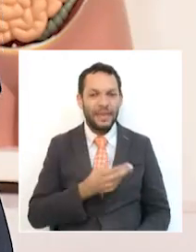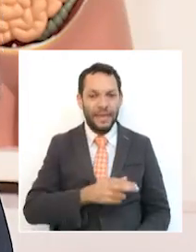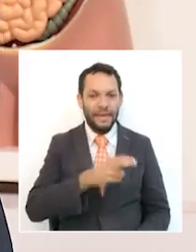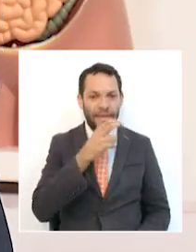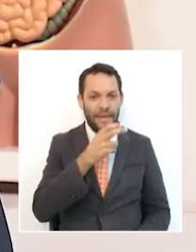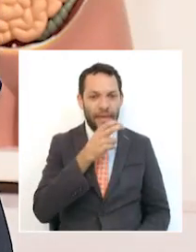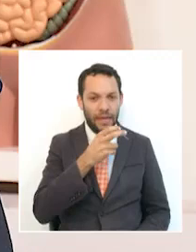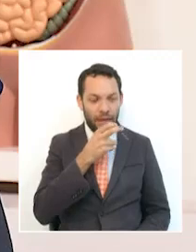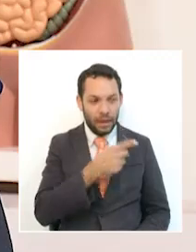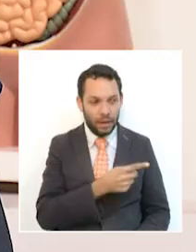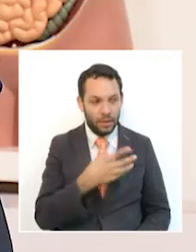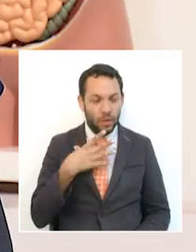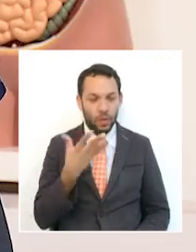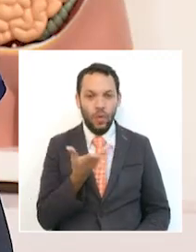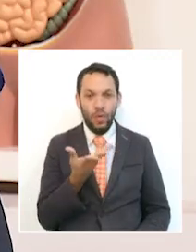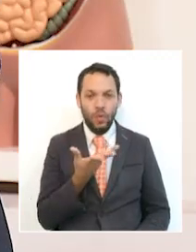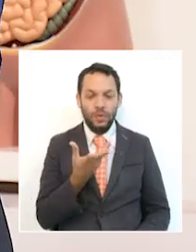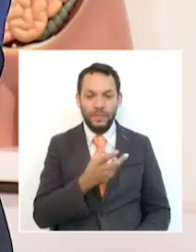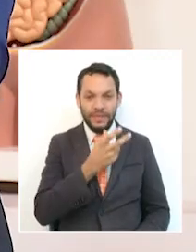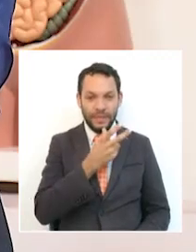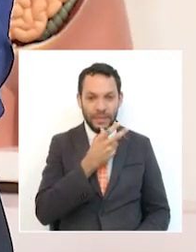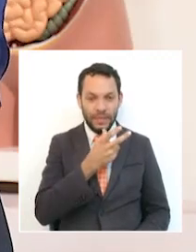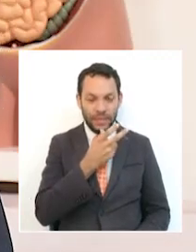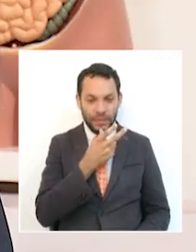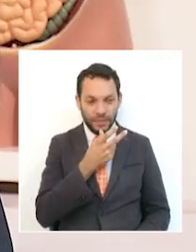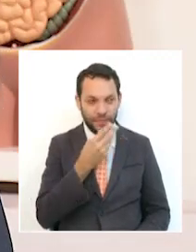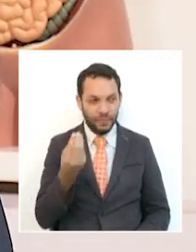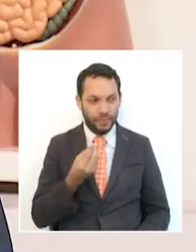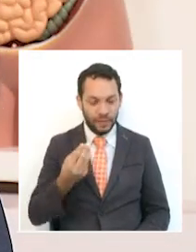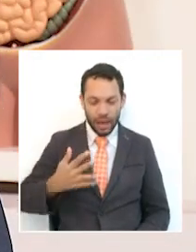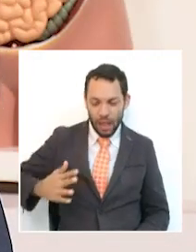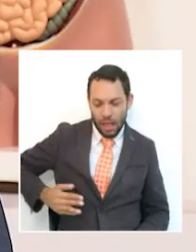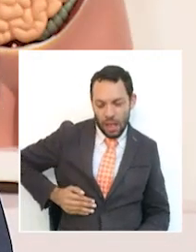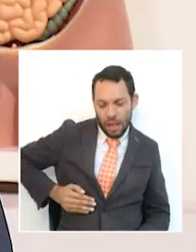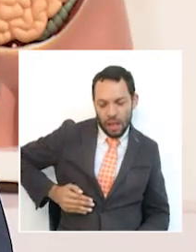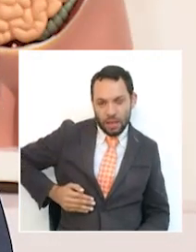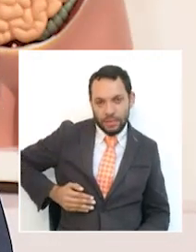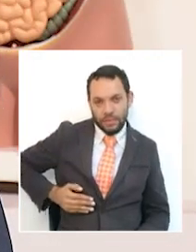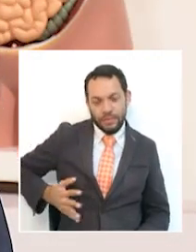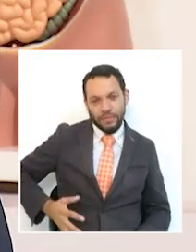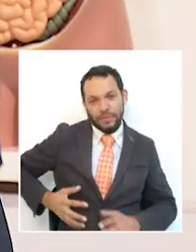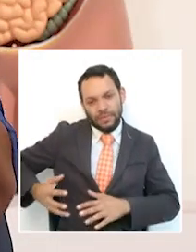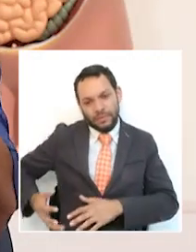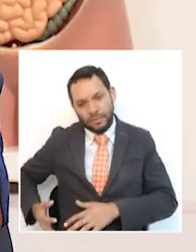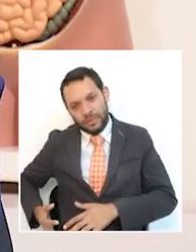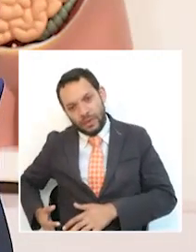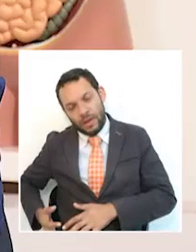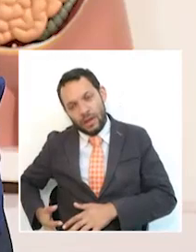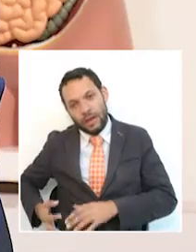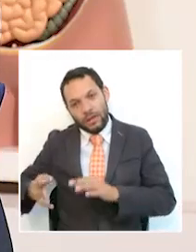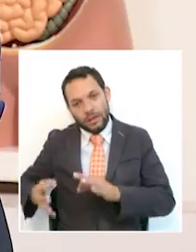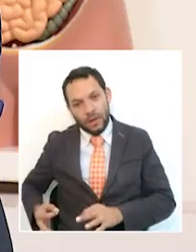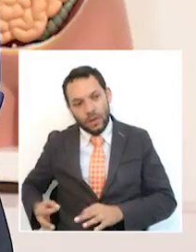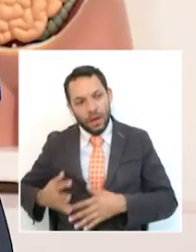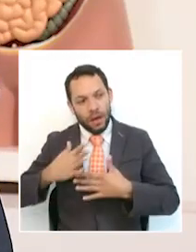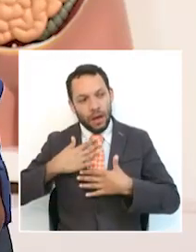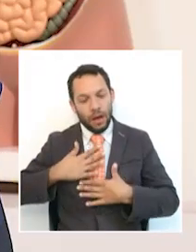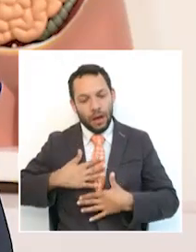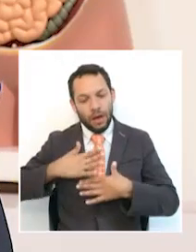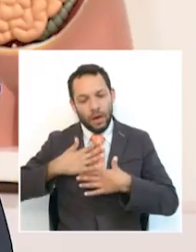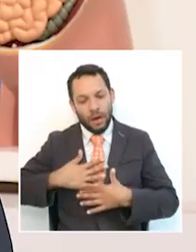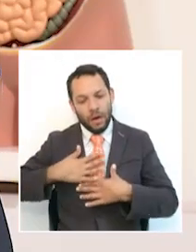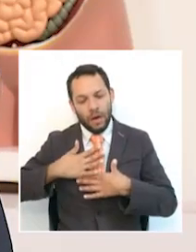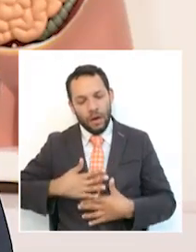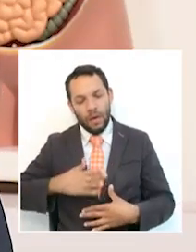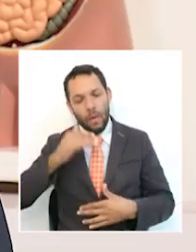hígado pues en plástico lo empacamos y lo colocamos ahí nos acostamos hacia ese lado y que a uno al ratico quedó